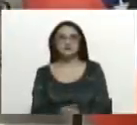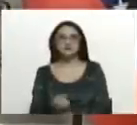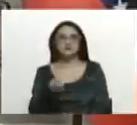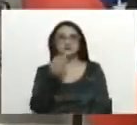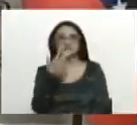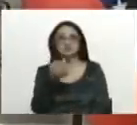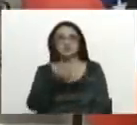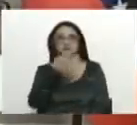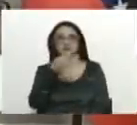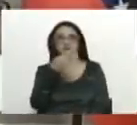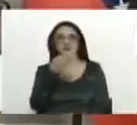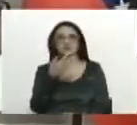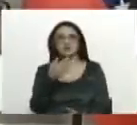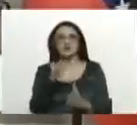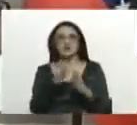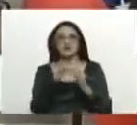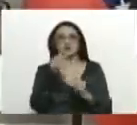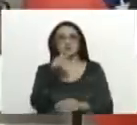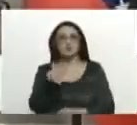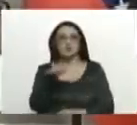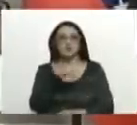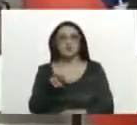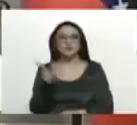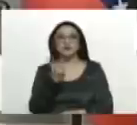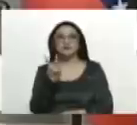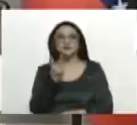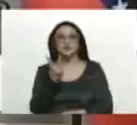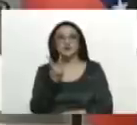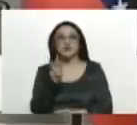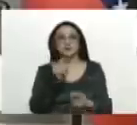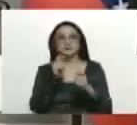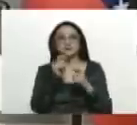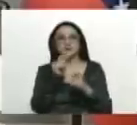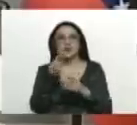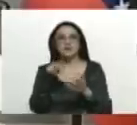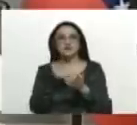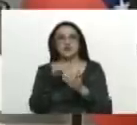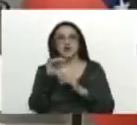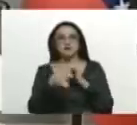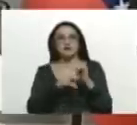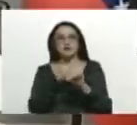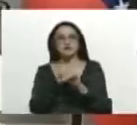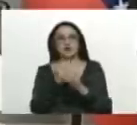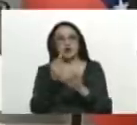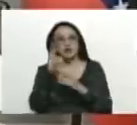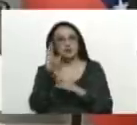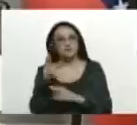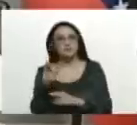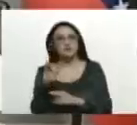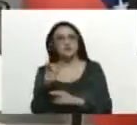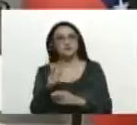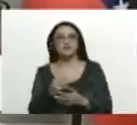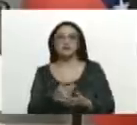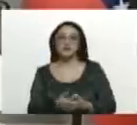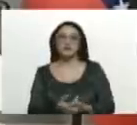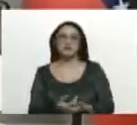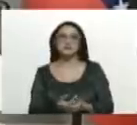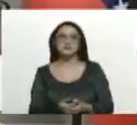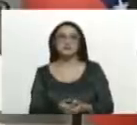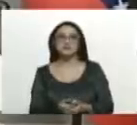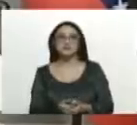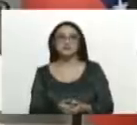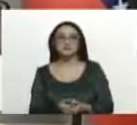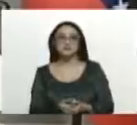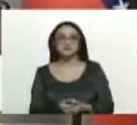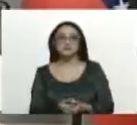Venezuela medios de comunicación nacional e internacional col debido respeto nos quitamos el tapaboca